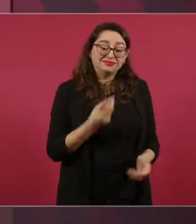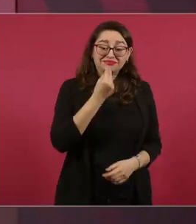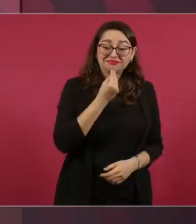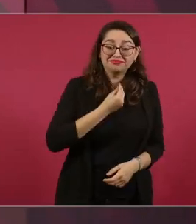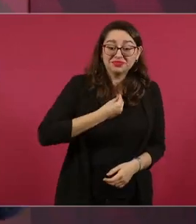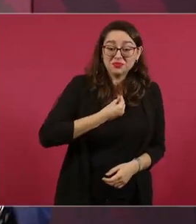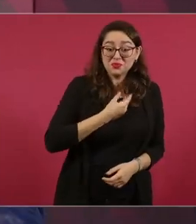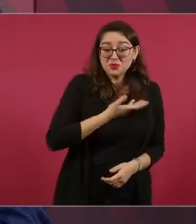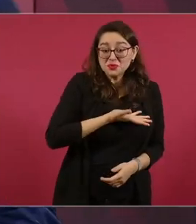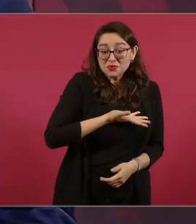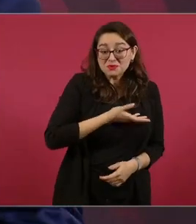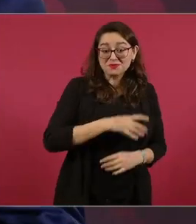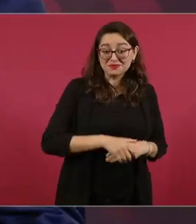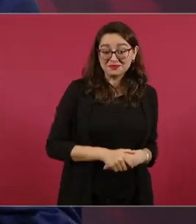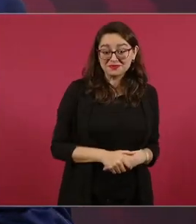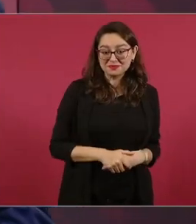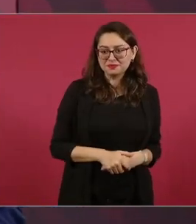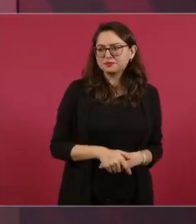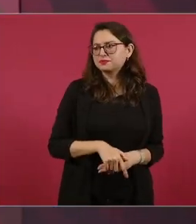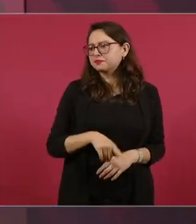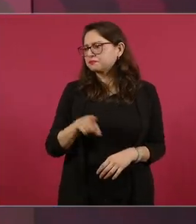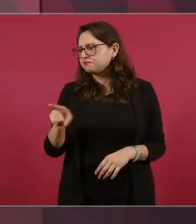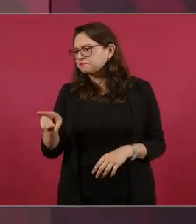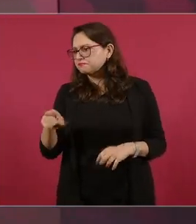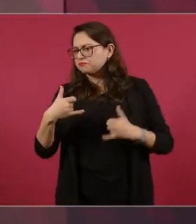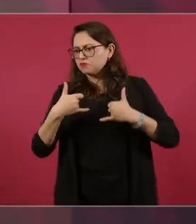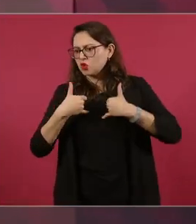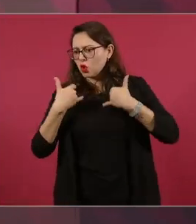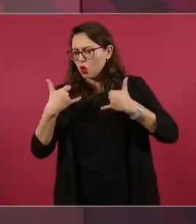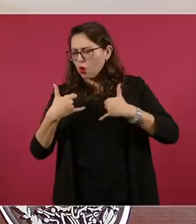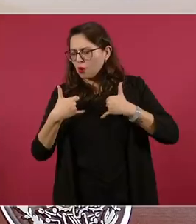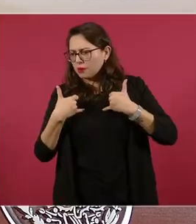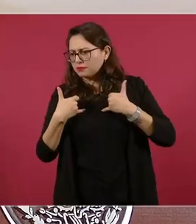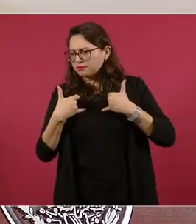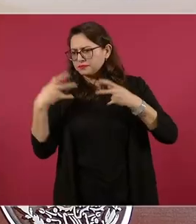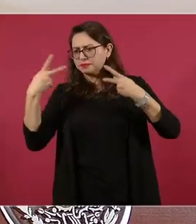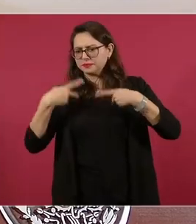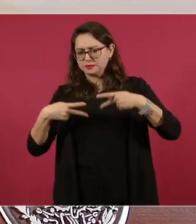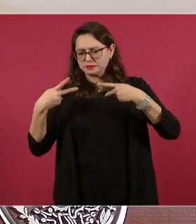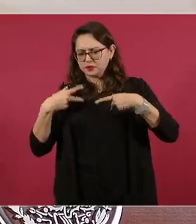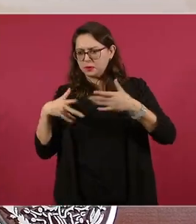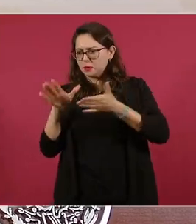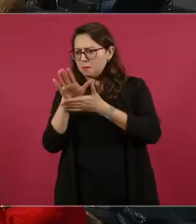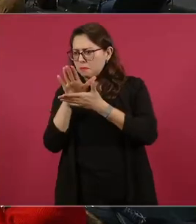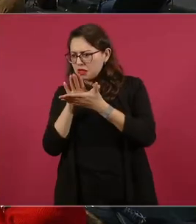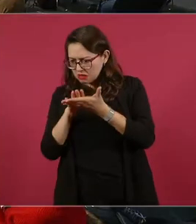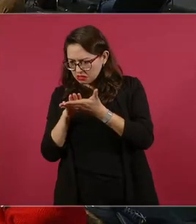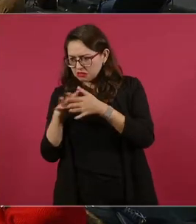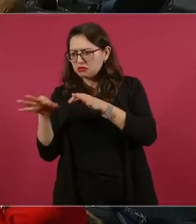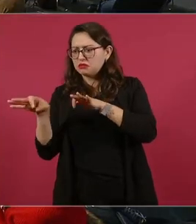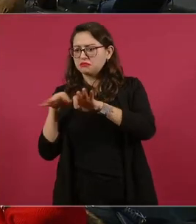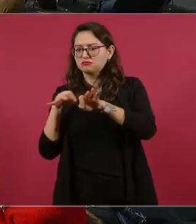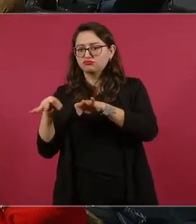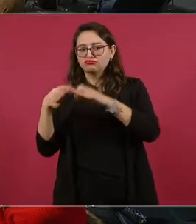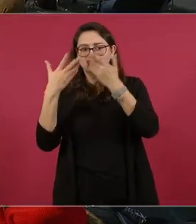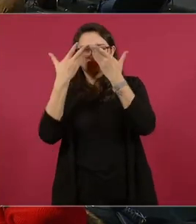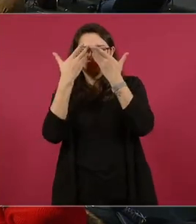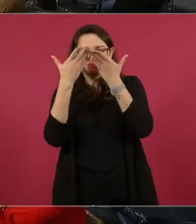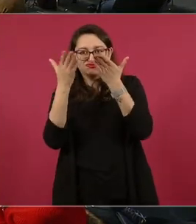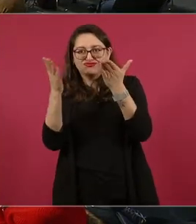una gente humilde, un trabajador, un campesino, tiene una mente